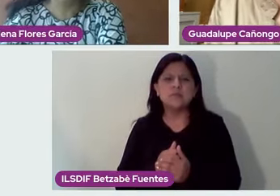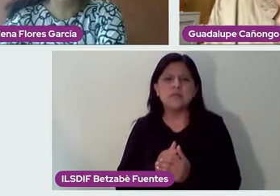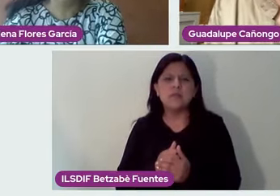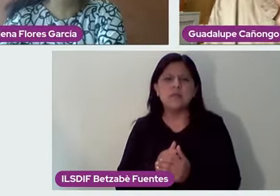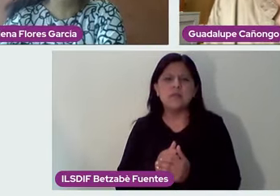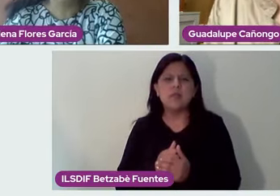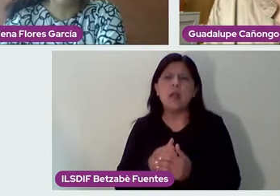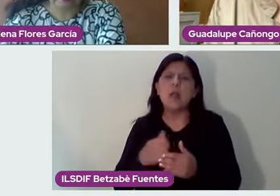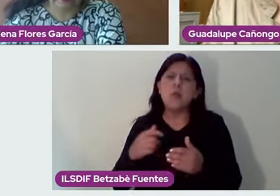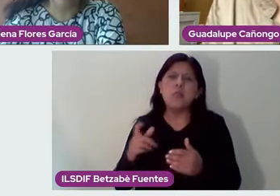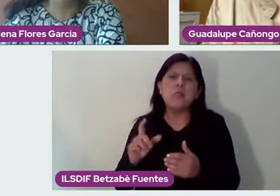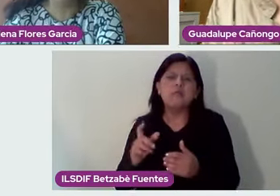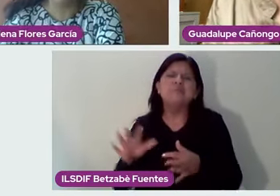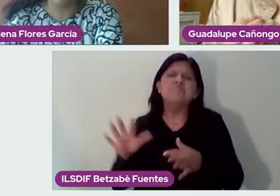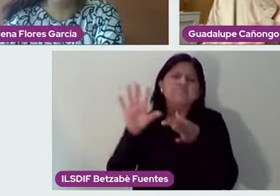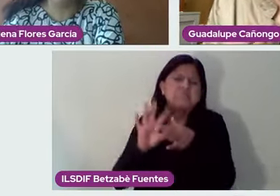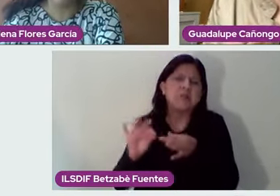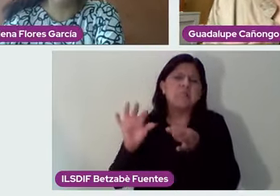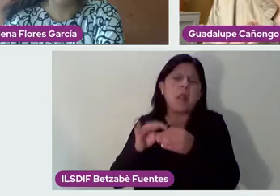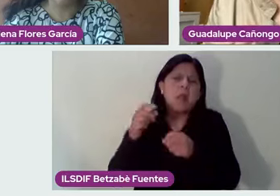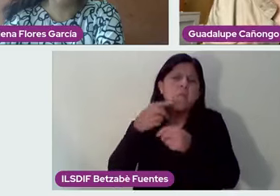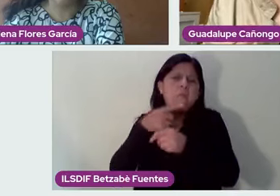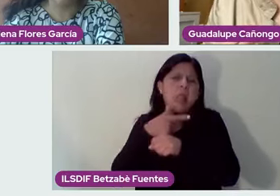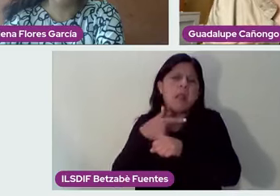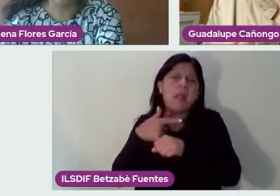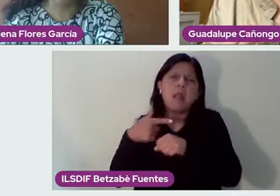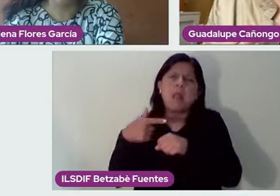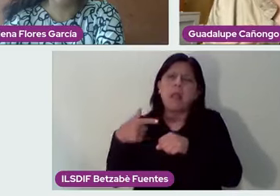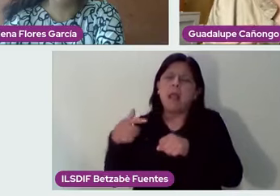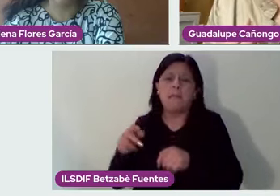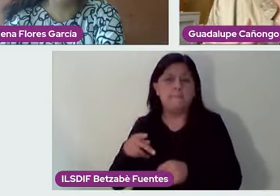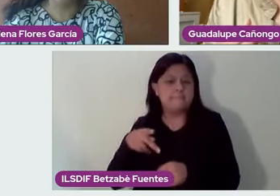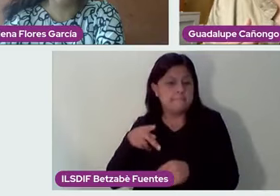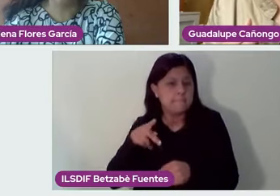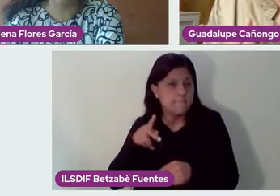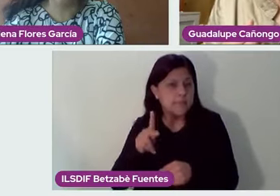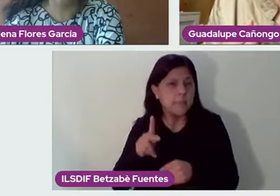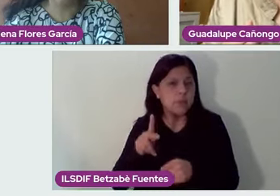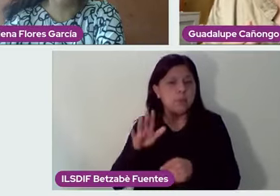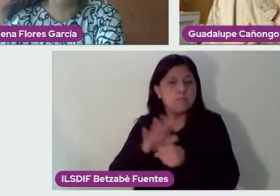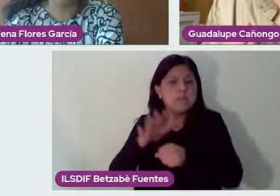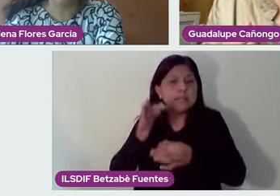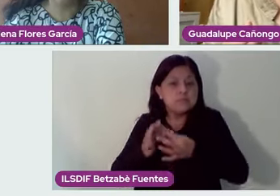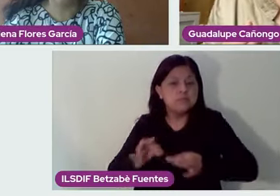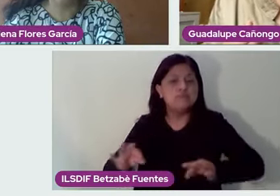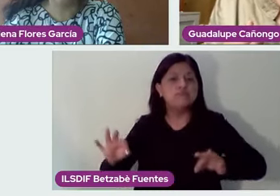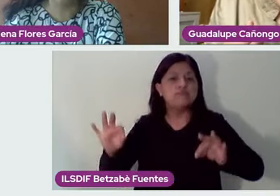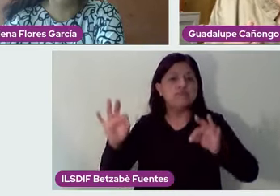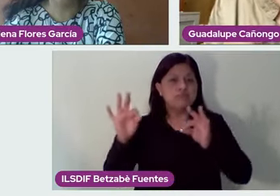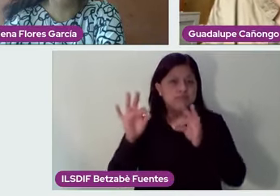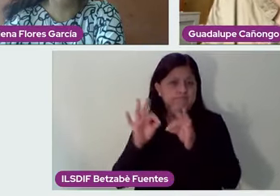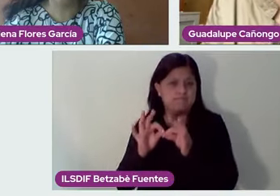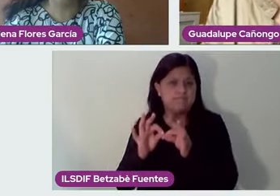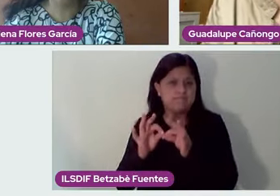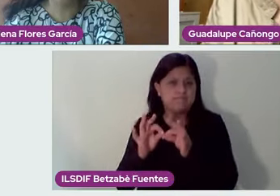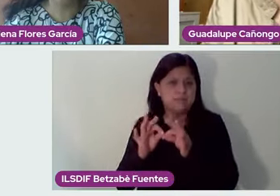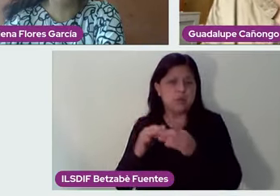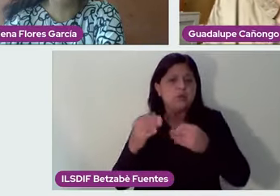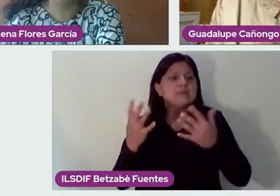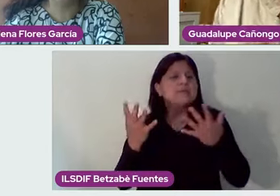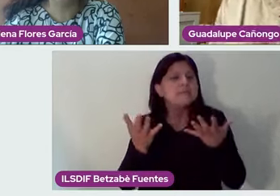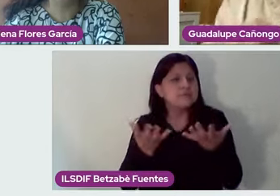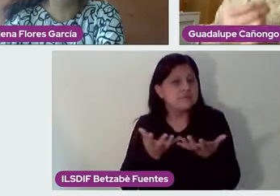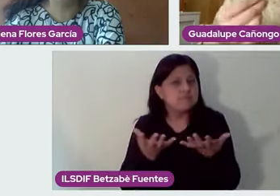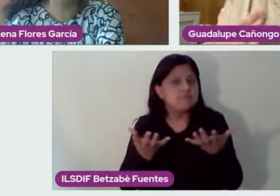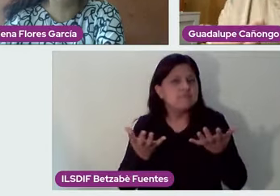de discurso, pero el punto nodal es la parte práctica, o la parte